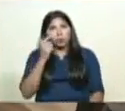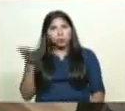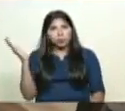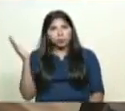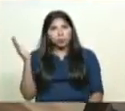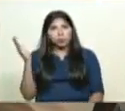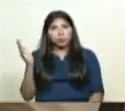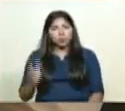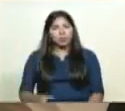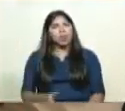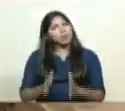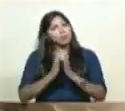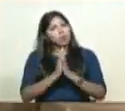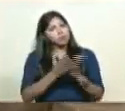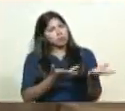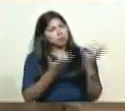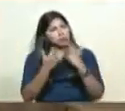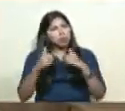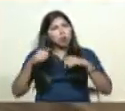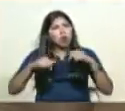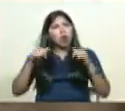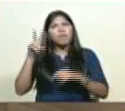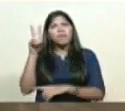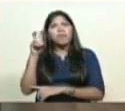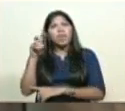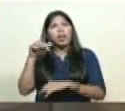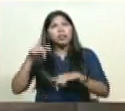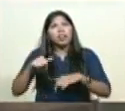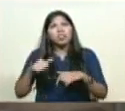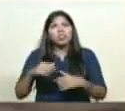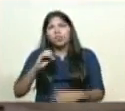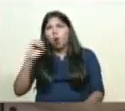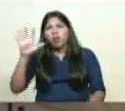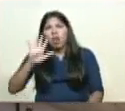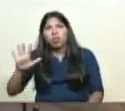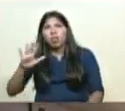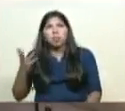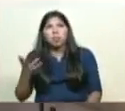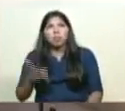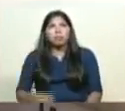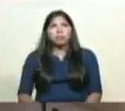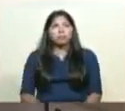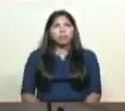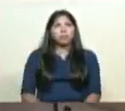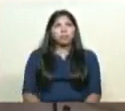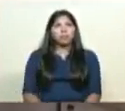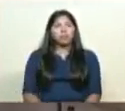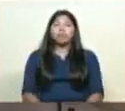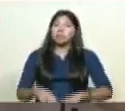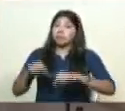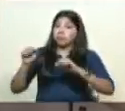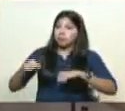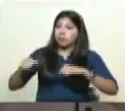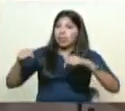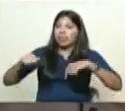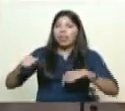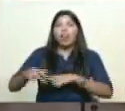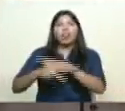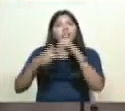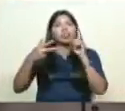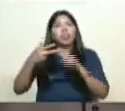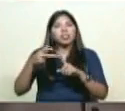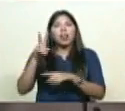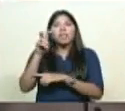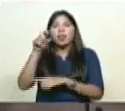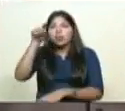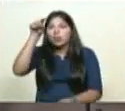nos comentes cómo se desarrolla este viernes cultural en esta entidad oriental. Sí, bueno, hemos venido a hacer el tercer viernes de cultura